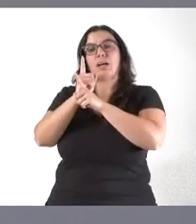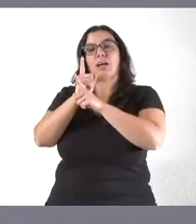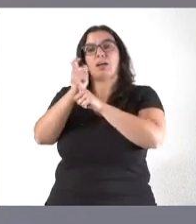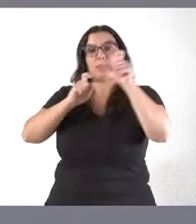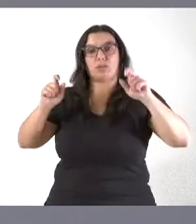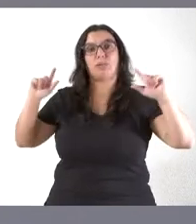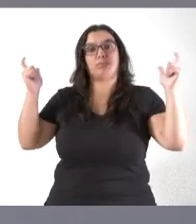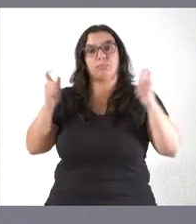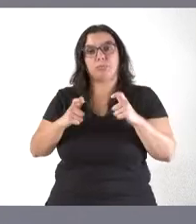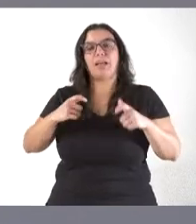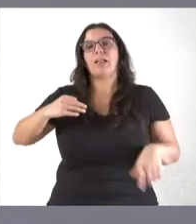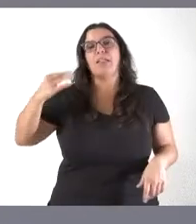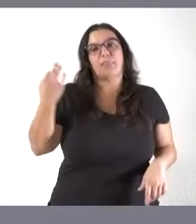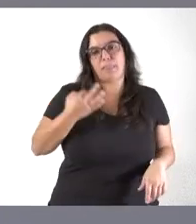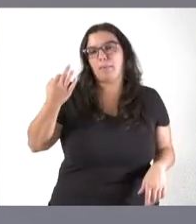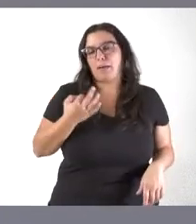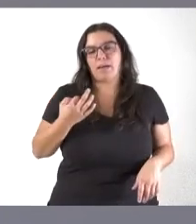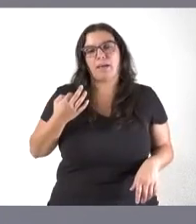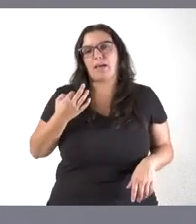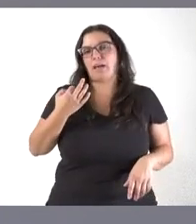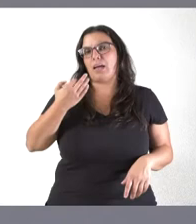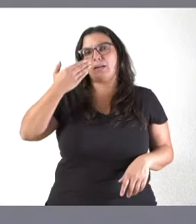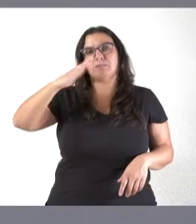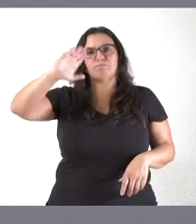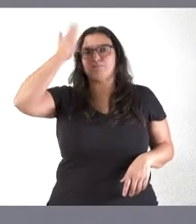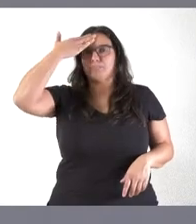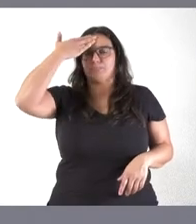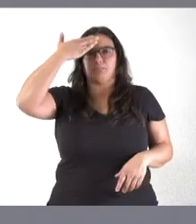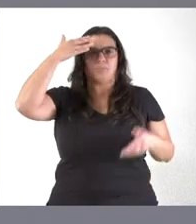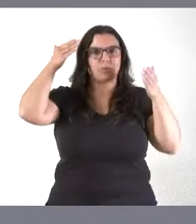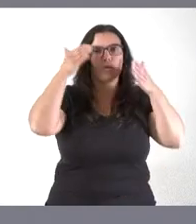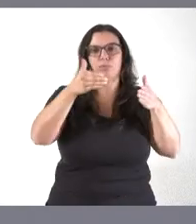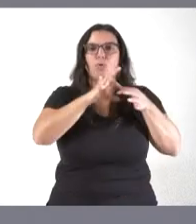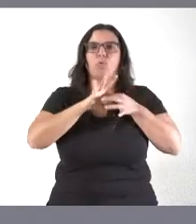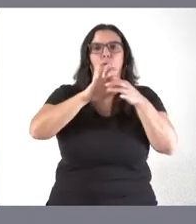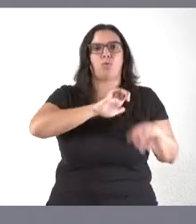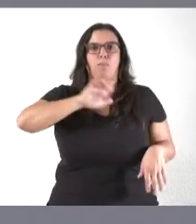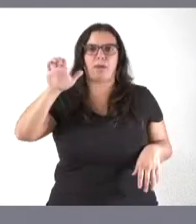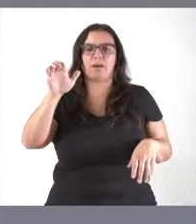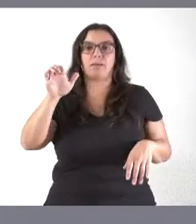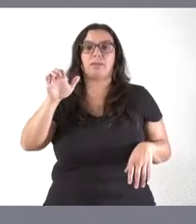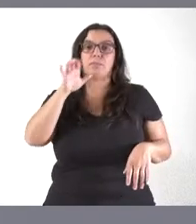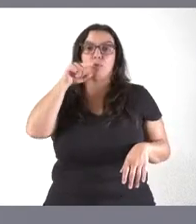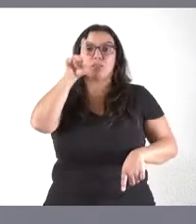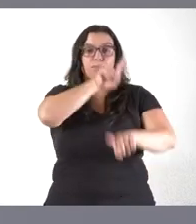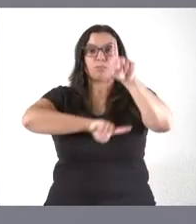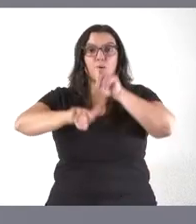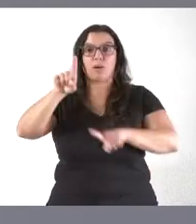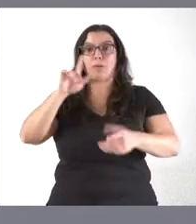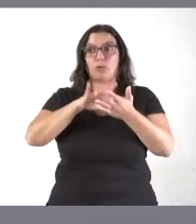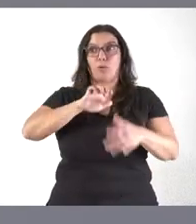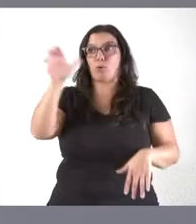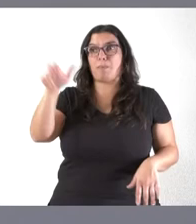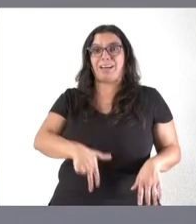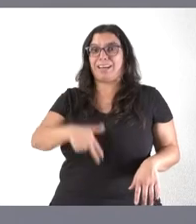despoblación tiene que ser un elemento central de la agenda Europea y como tal lo hemos manifestado porque es verdad que es un problema que padece Europa en su